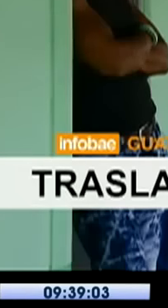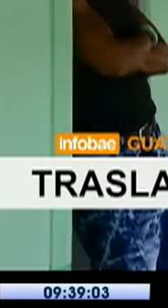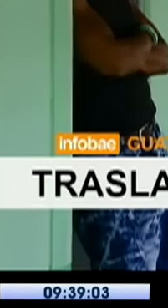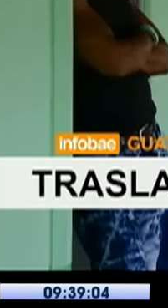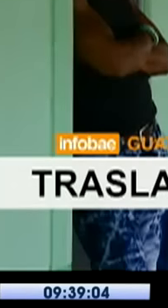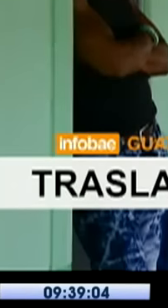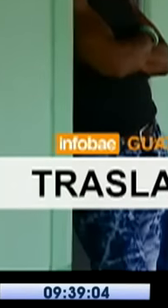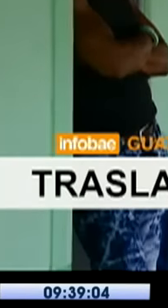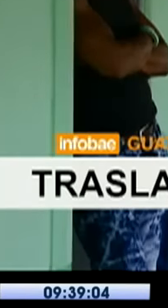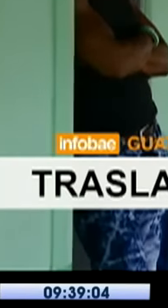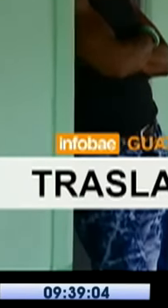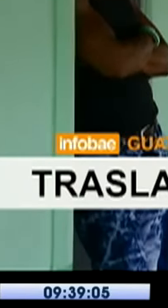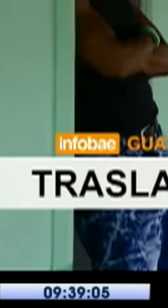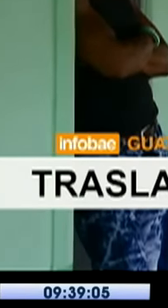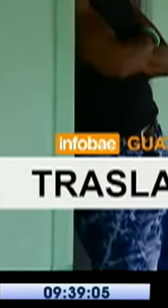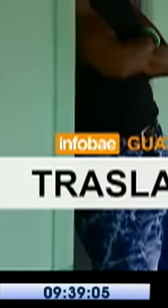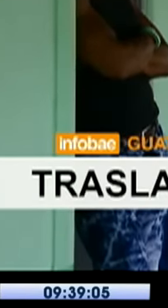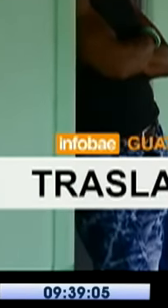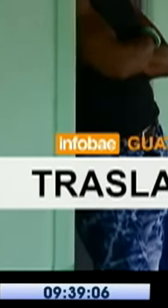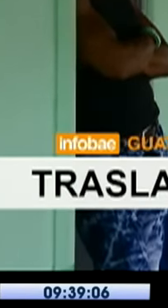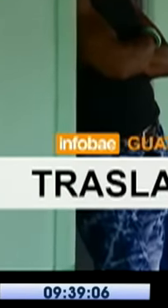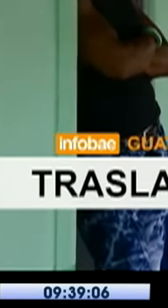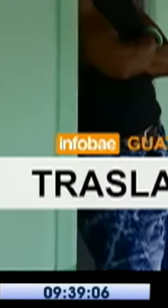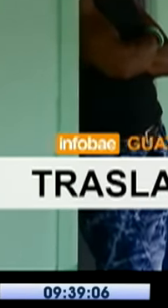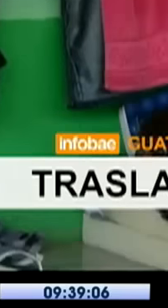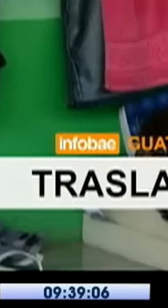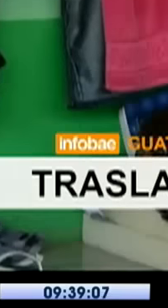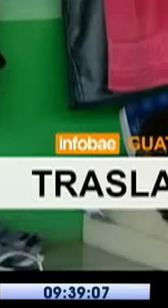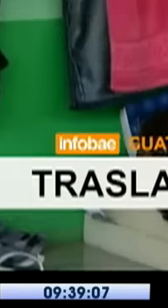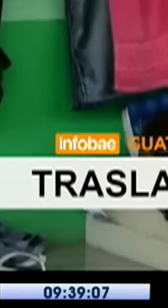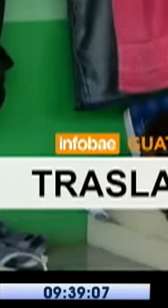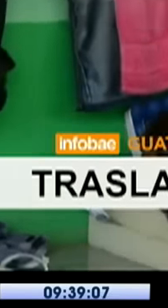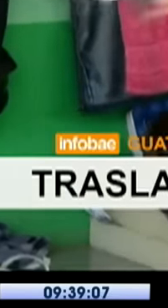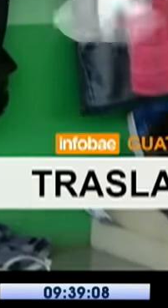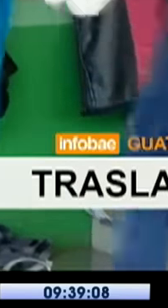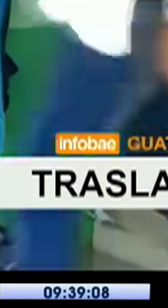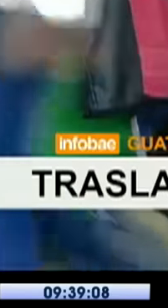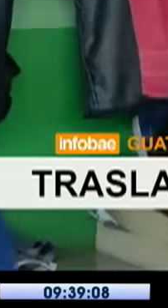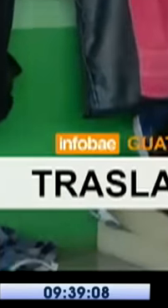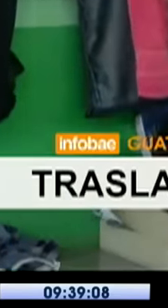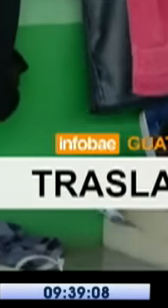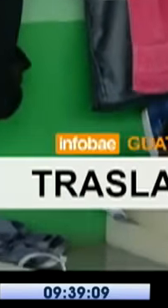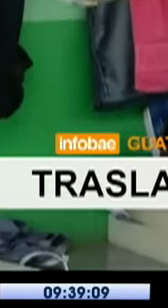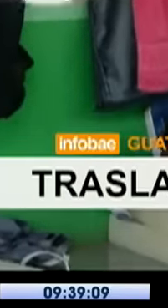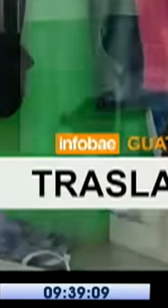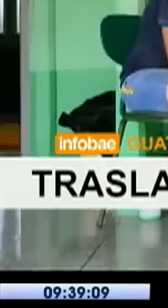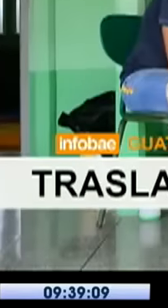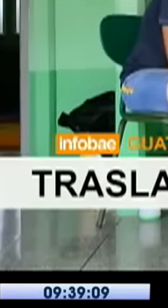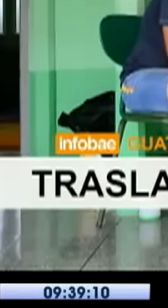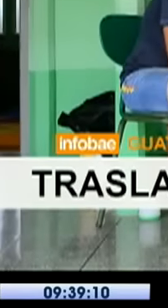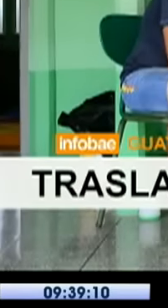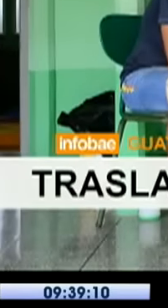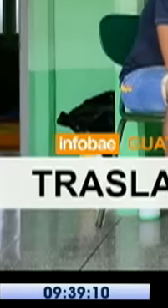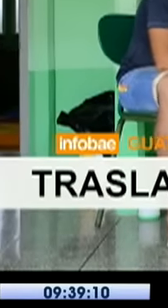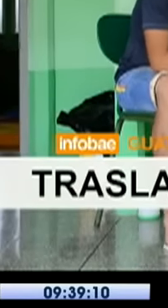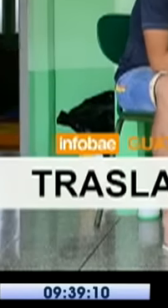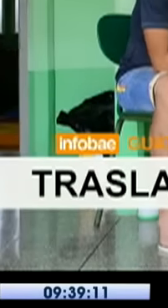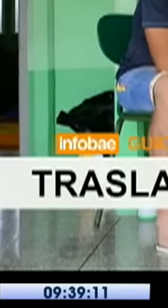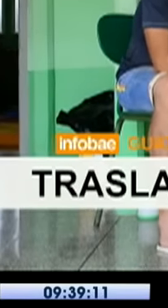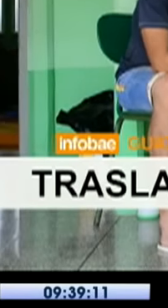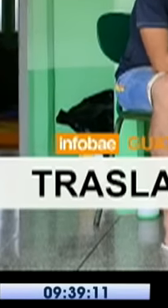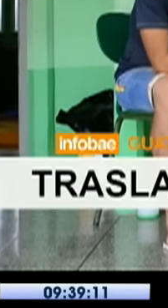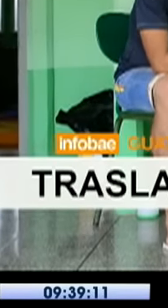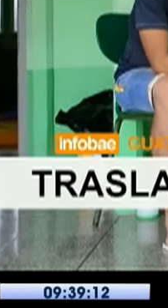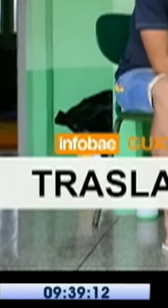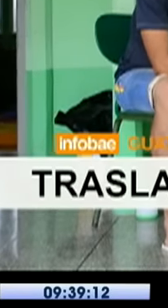Trasladarán a México a los cubanos varados en Costa Rica. Hay entre 5.000 y 7.000 migrantes isleños a la espera de una solución, pero se desconoce el número